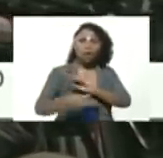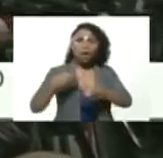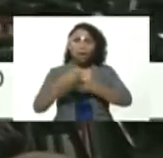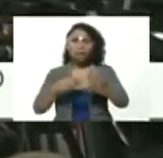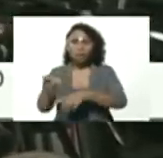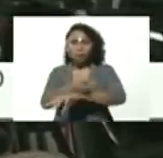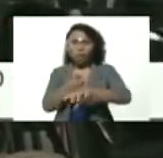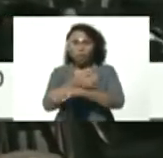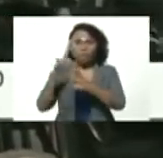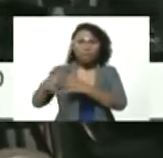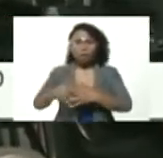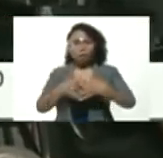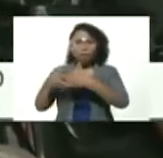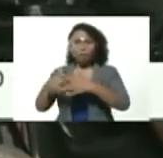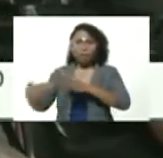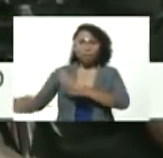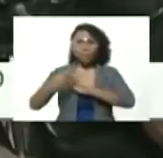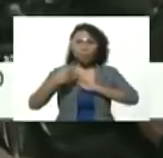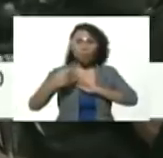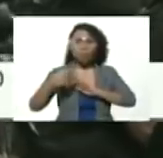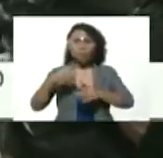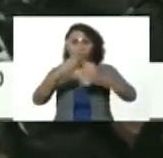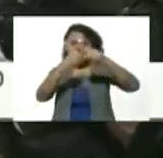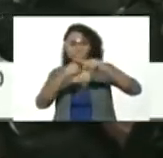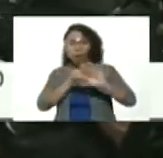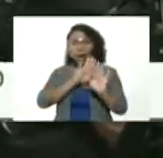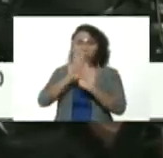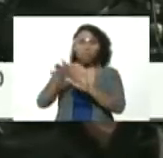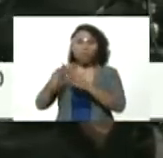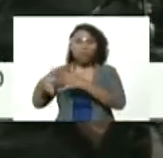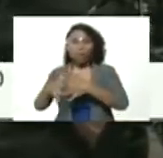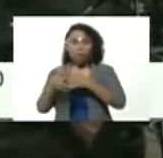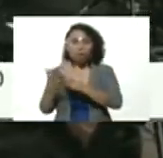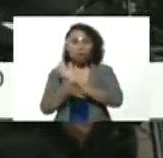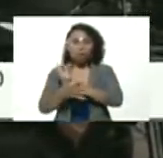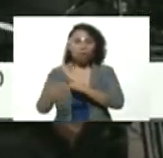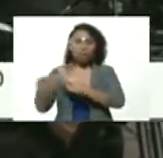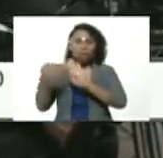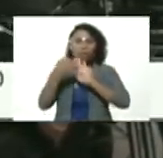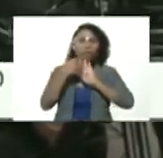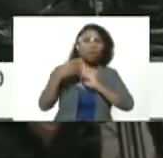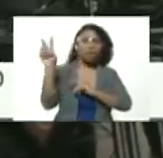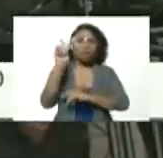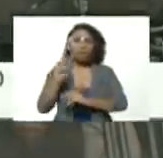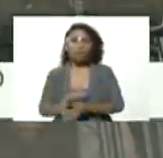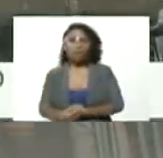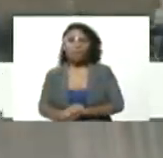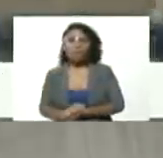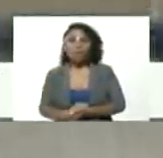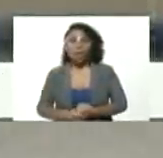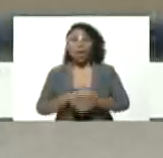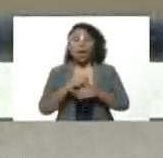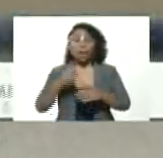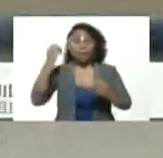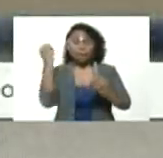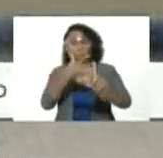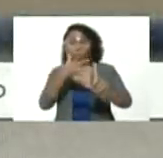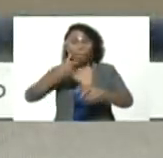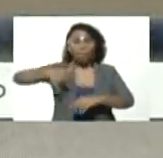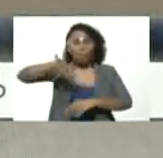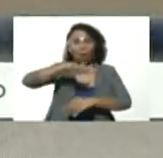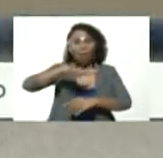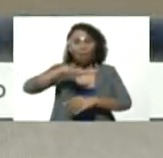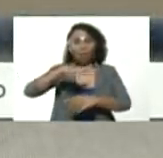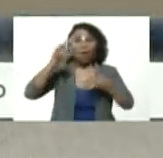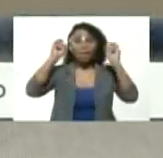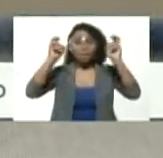gobierno de Estados Unidos y quienes se han sumado a este bloqueo criminal contra Venezuela, impactando a su población. En